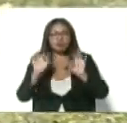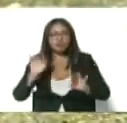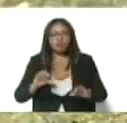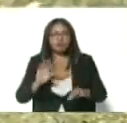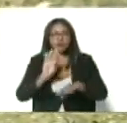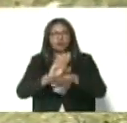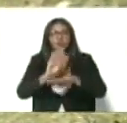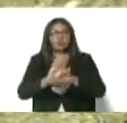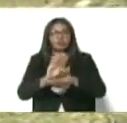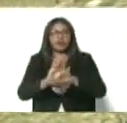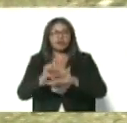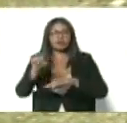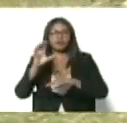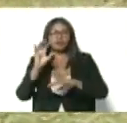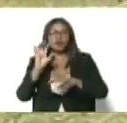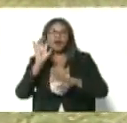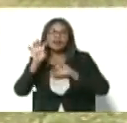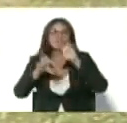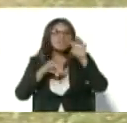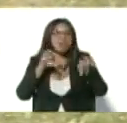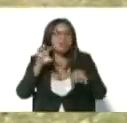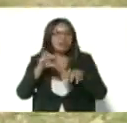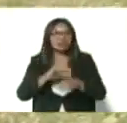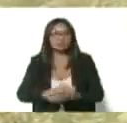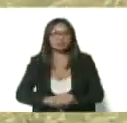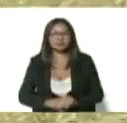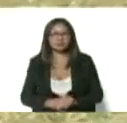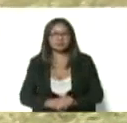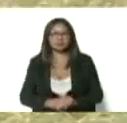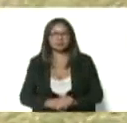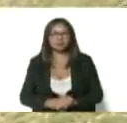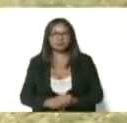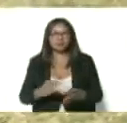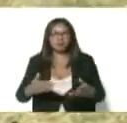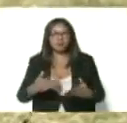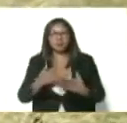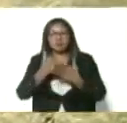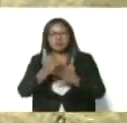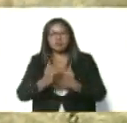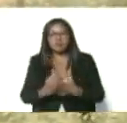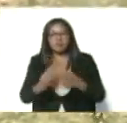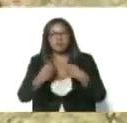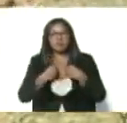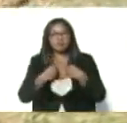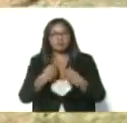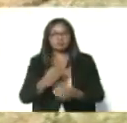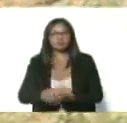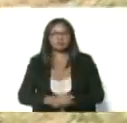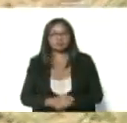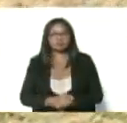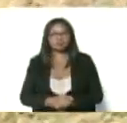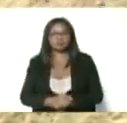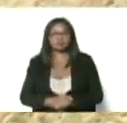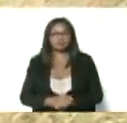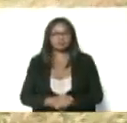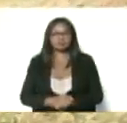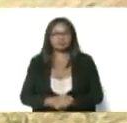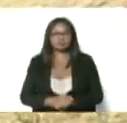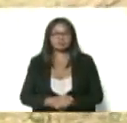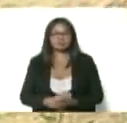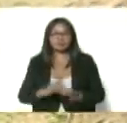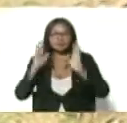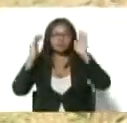crían estos animalitos que realmente van a servir para la vida y por supuesto la atención a